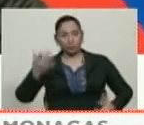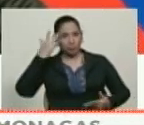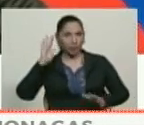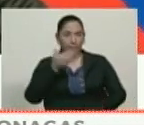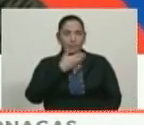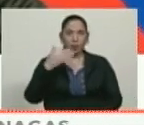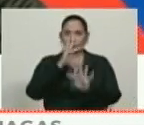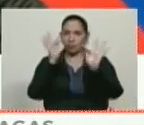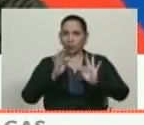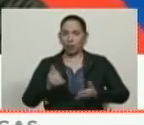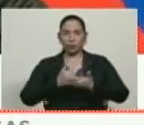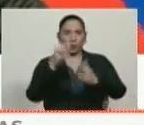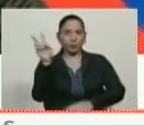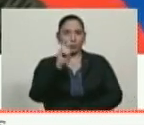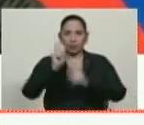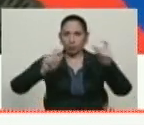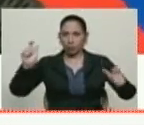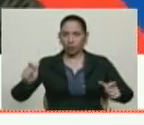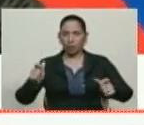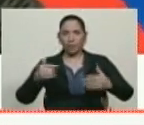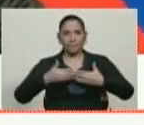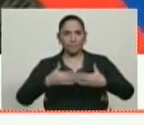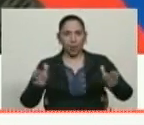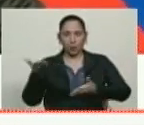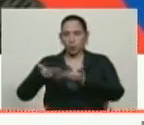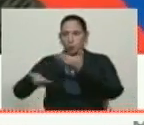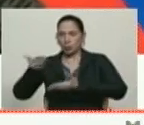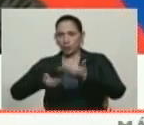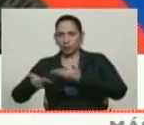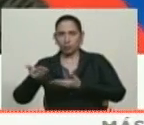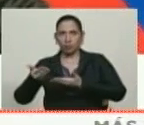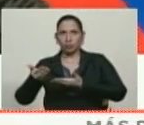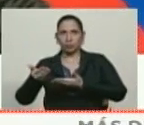manera de ayudar a los venezolanos es ampliar la cooperación